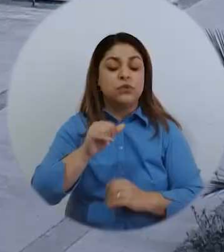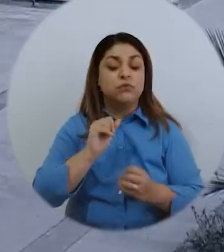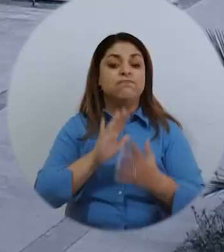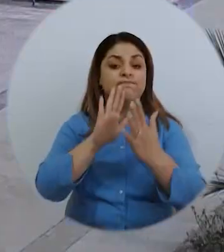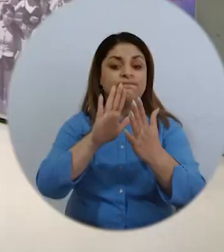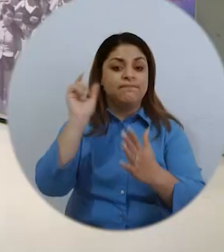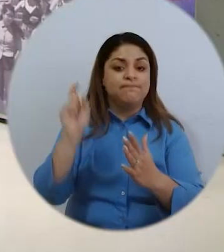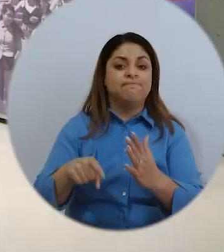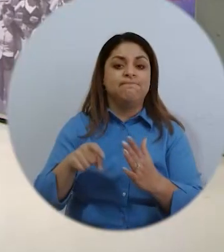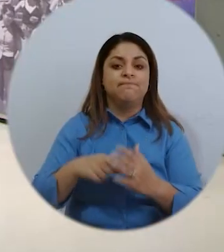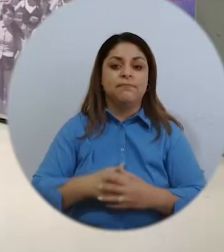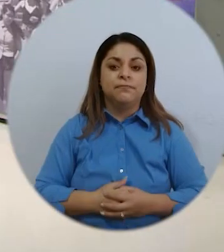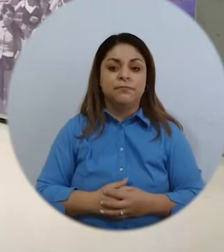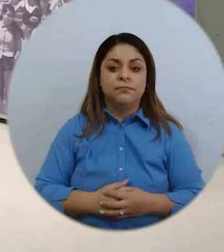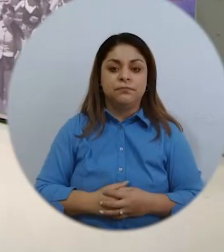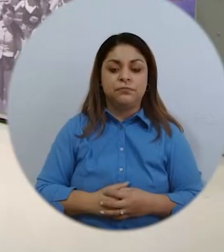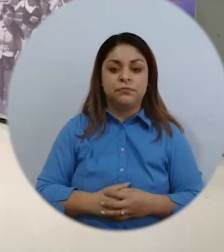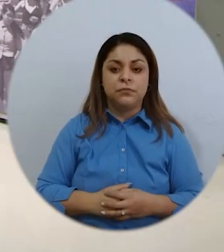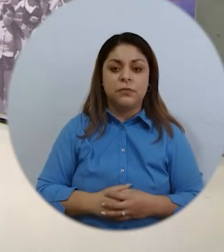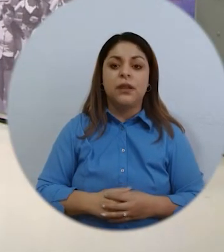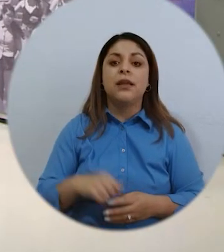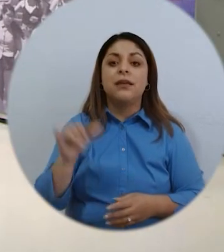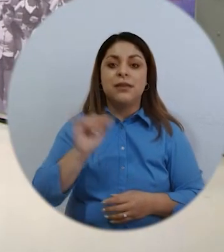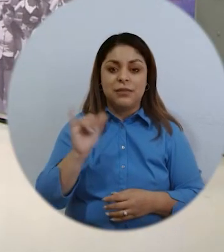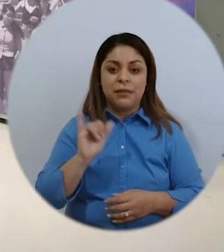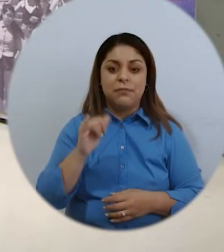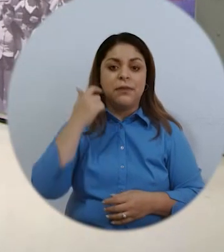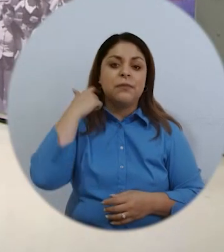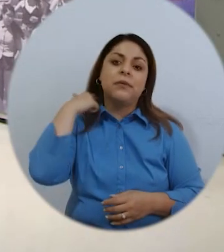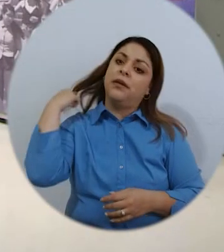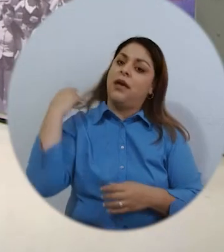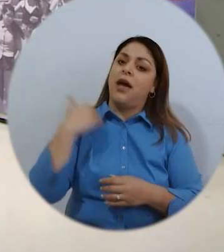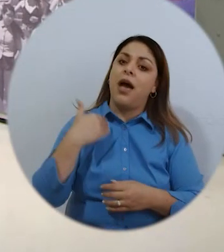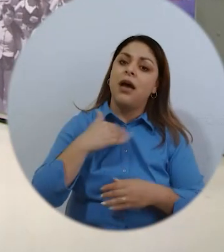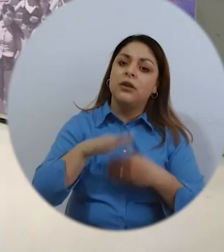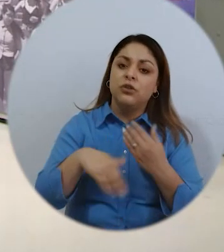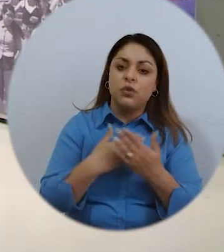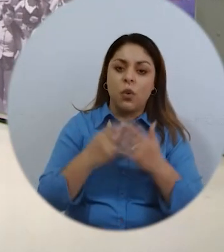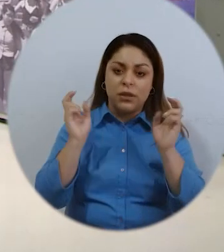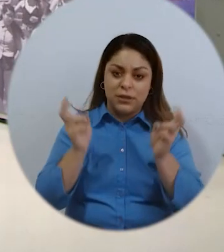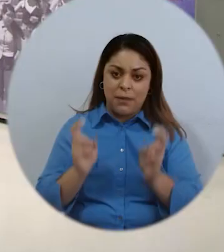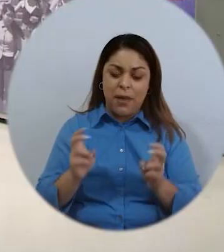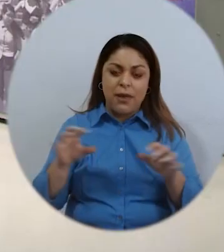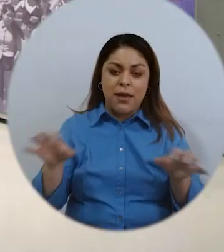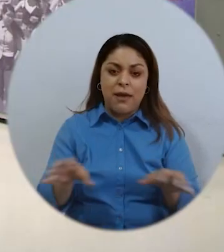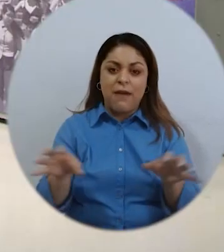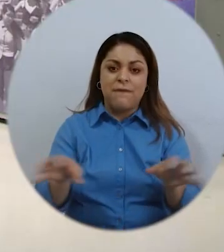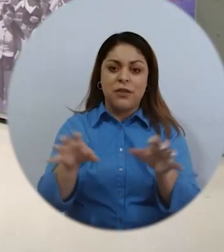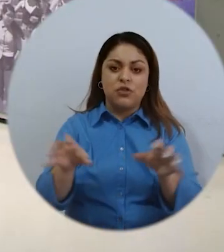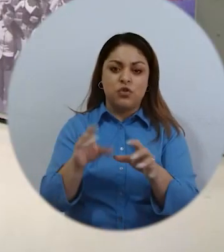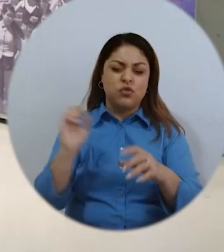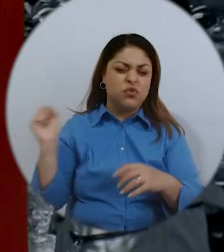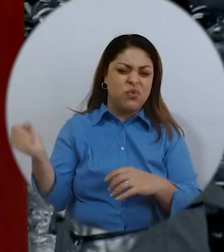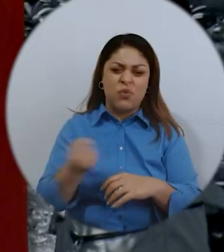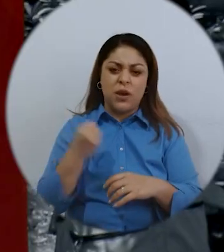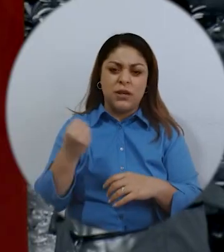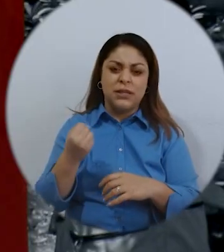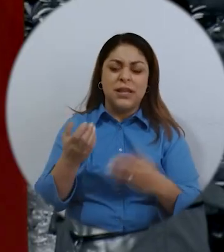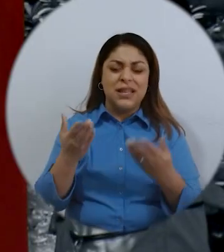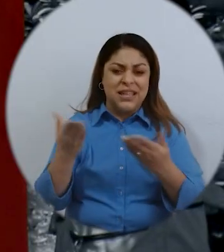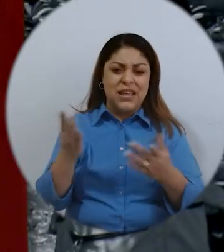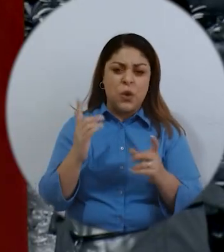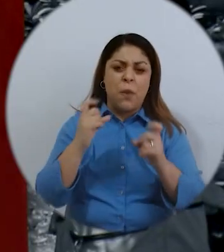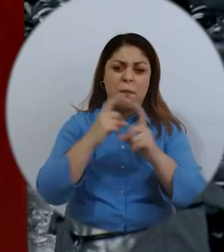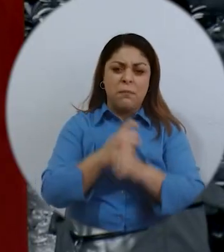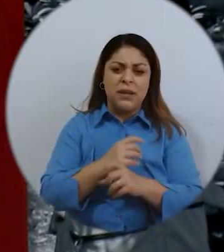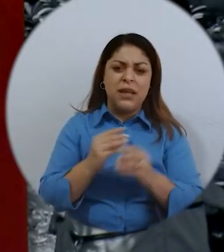cambio climático. Bueno, y en esa línea también está todo el tema de los eventos extremos, que cada vez se vienen